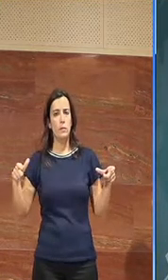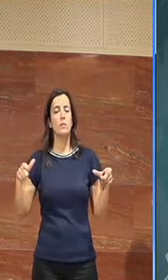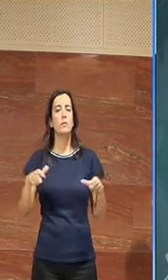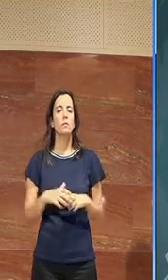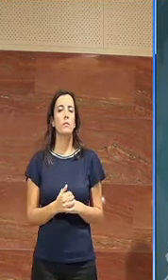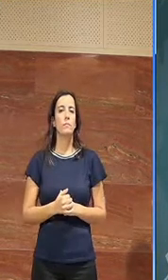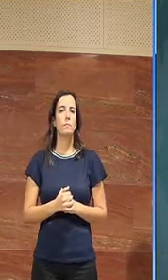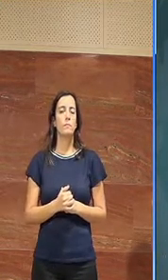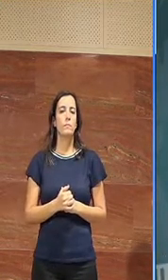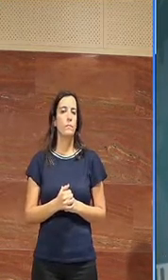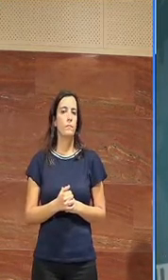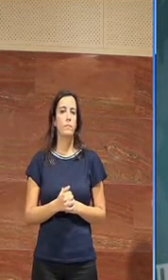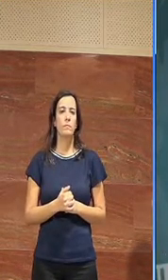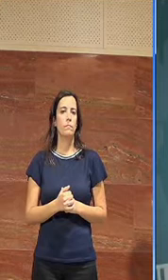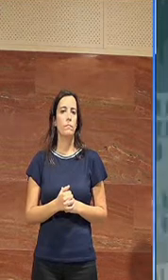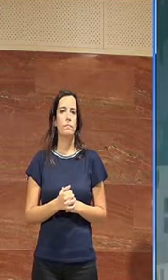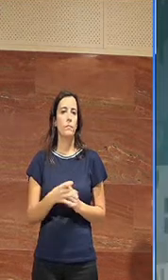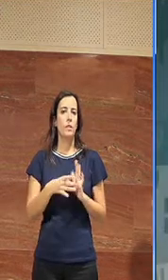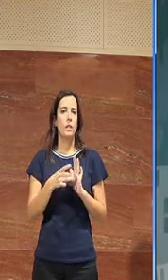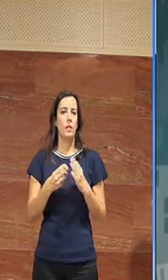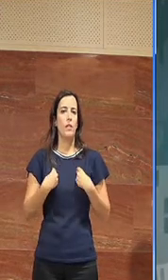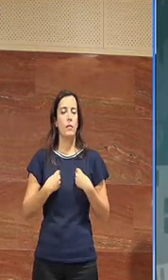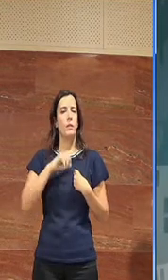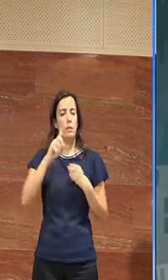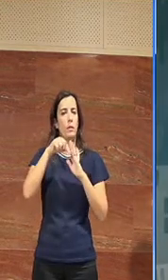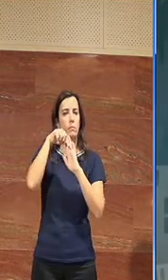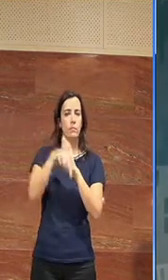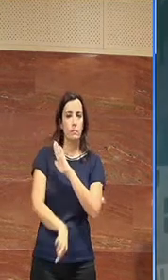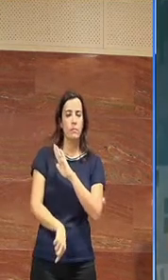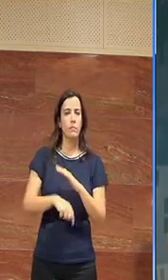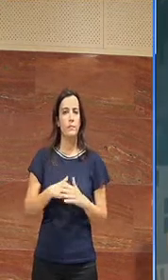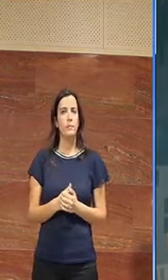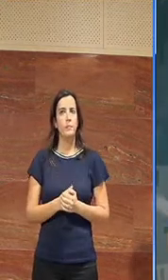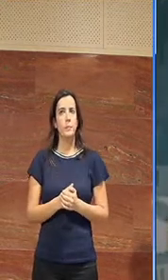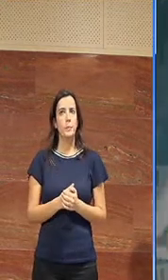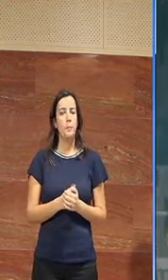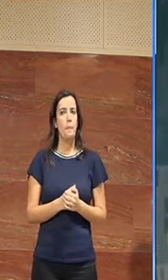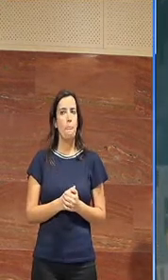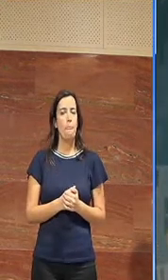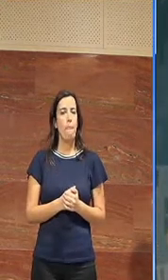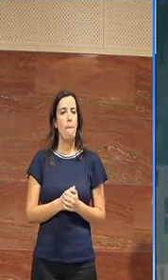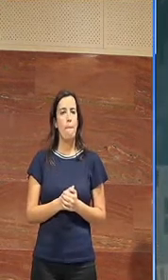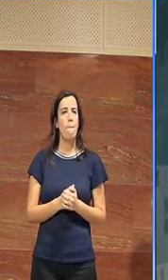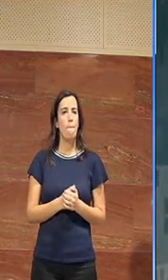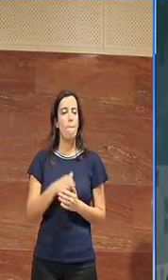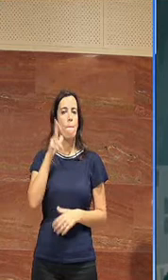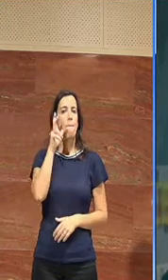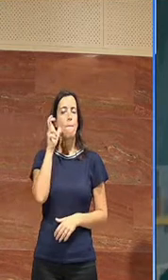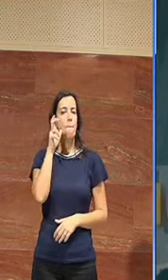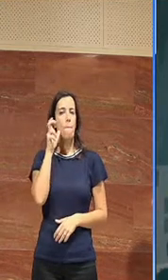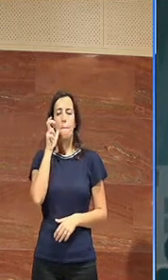está mejorando aceleradamente. Con la revolución industrial estalló una nueva era de desarrollo económico que benefició